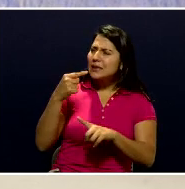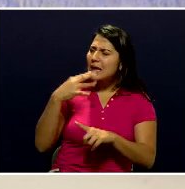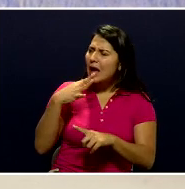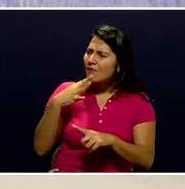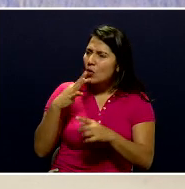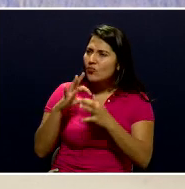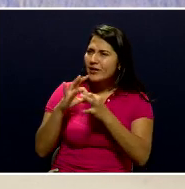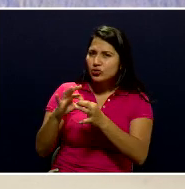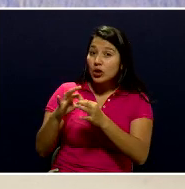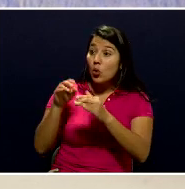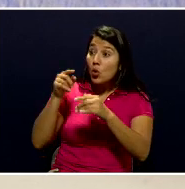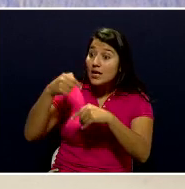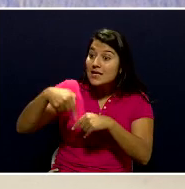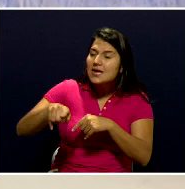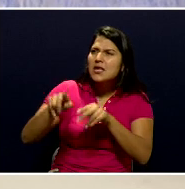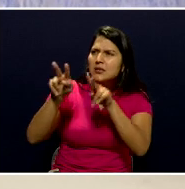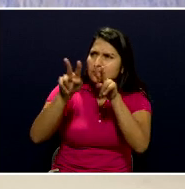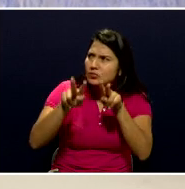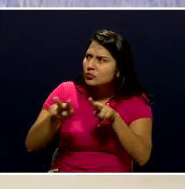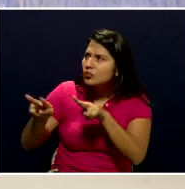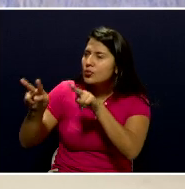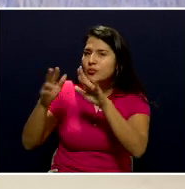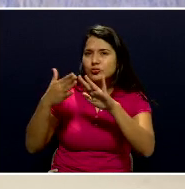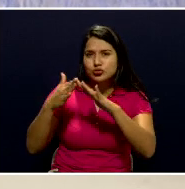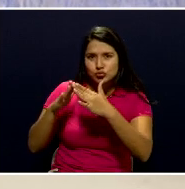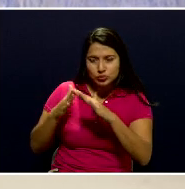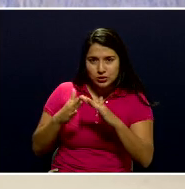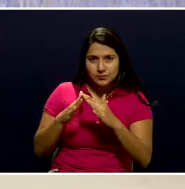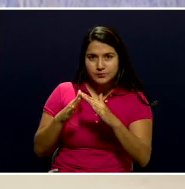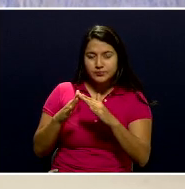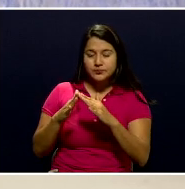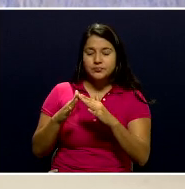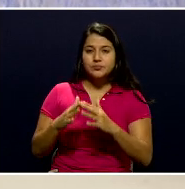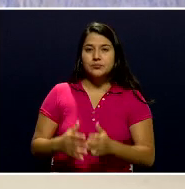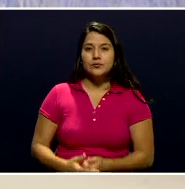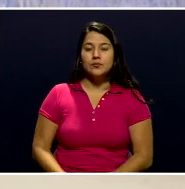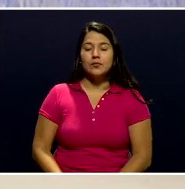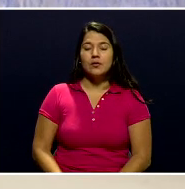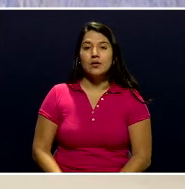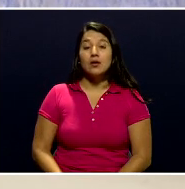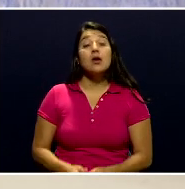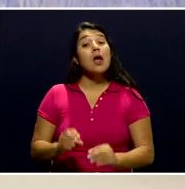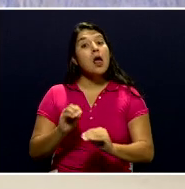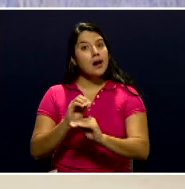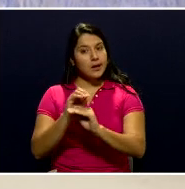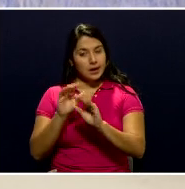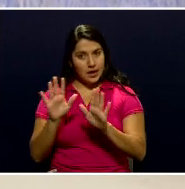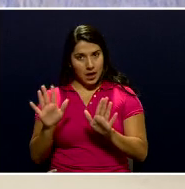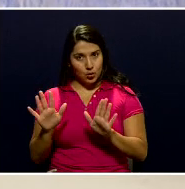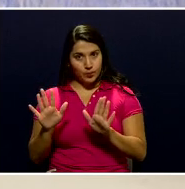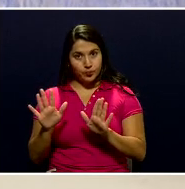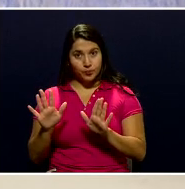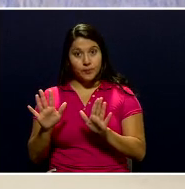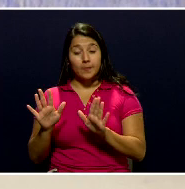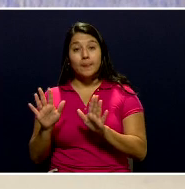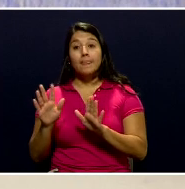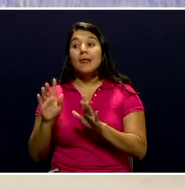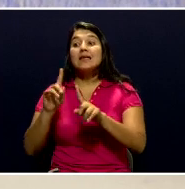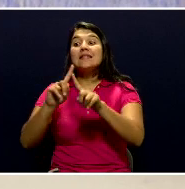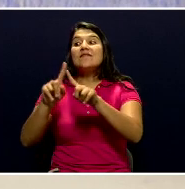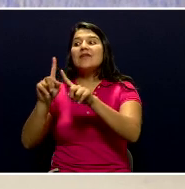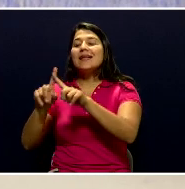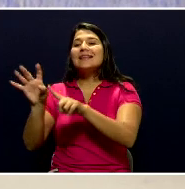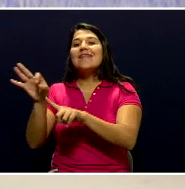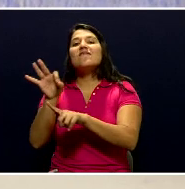ciudades y de los trazos urbanos. Por supuesto que tanto los estilos